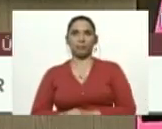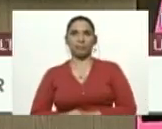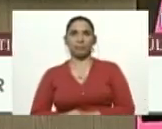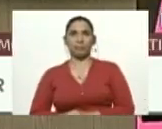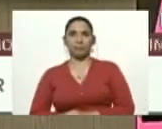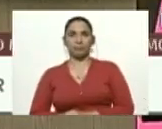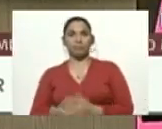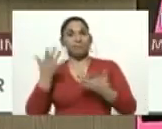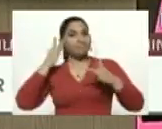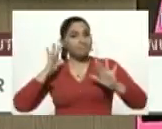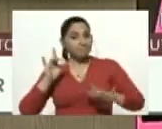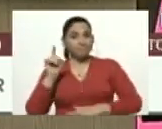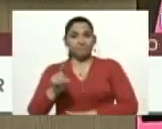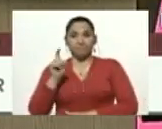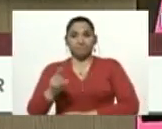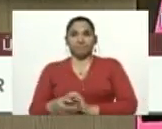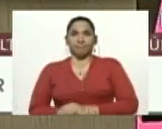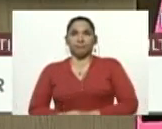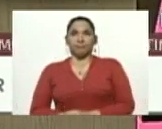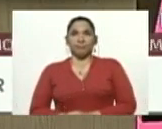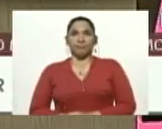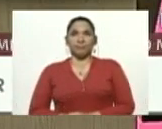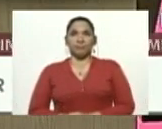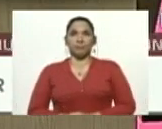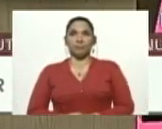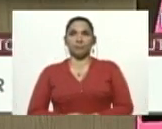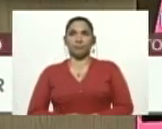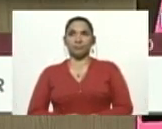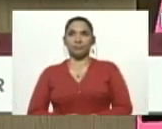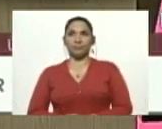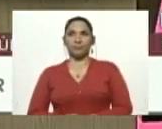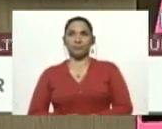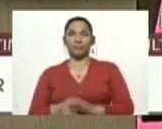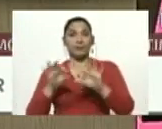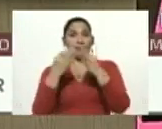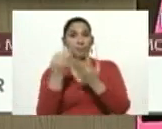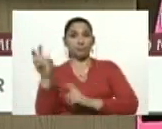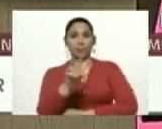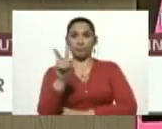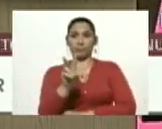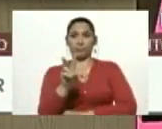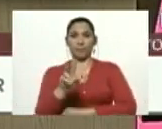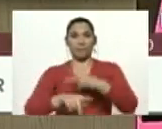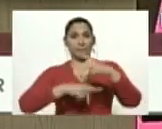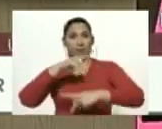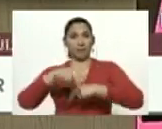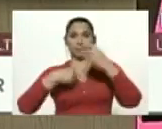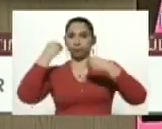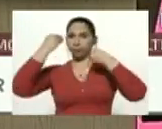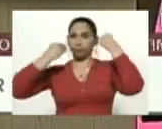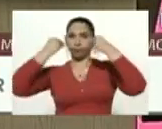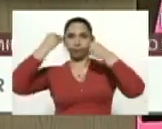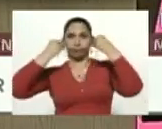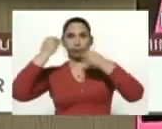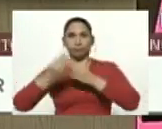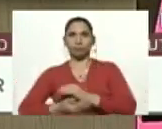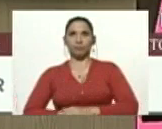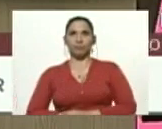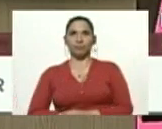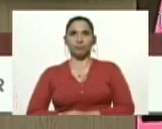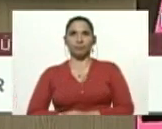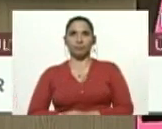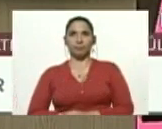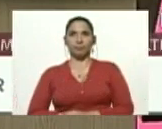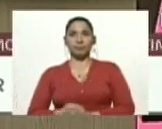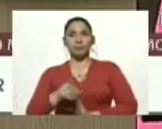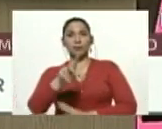se administra según su necesidad. Y la familia venezolana planificará, ¿verdad?, que